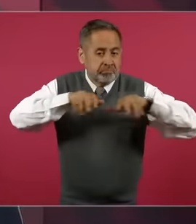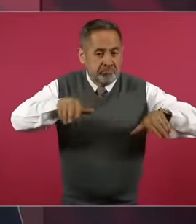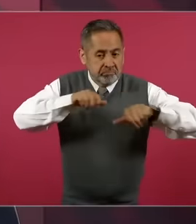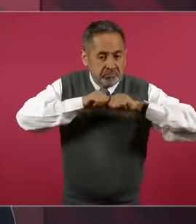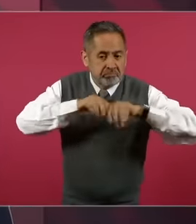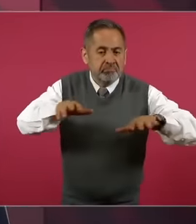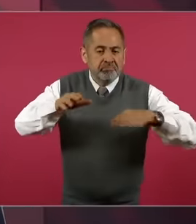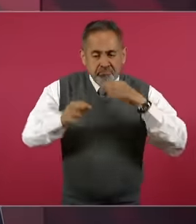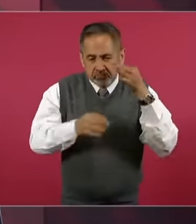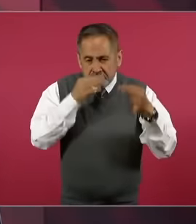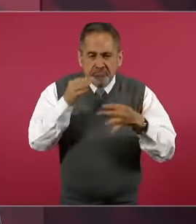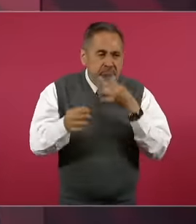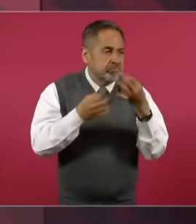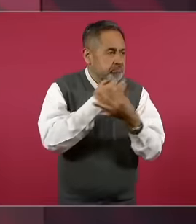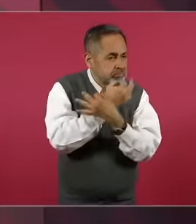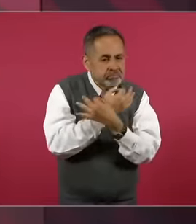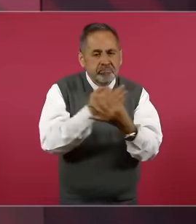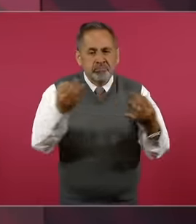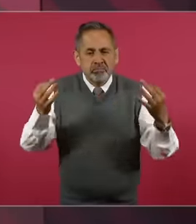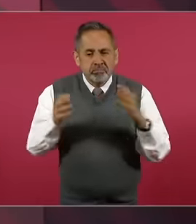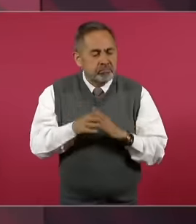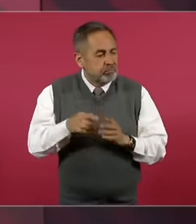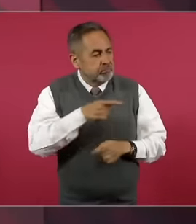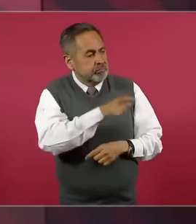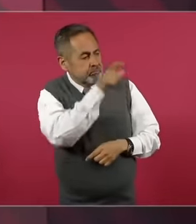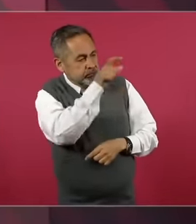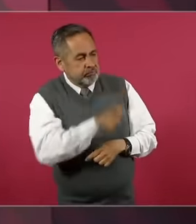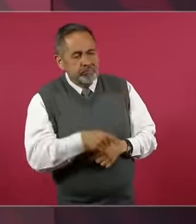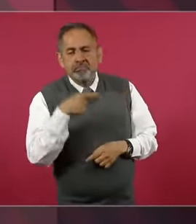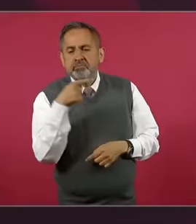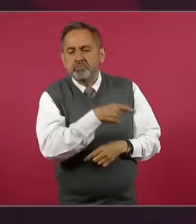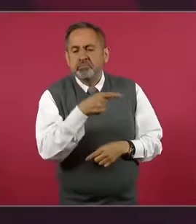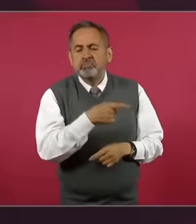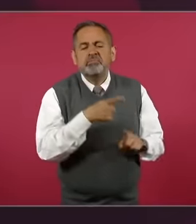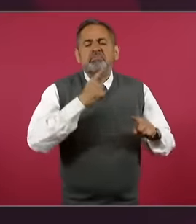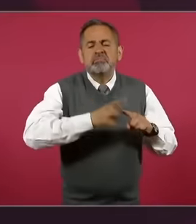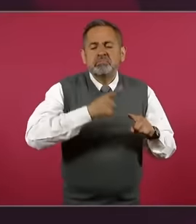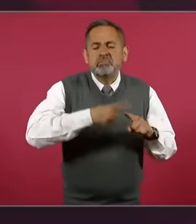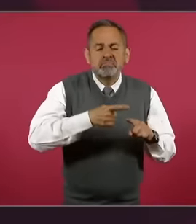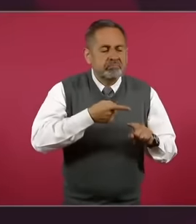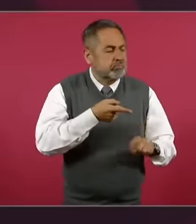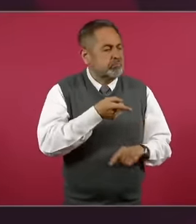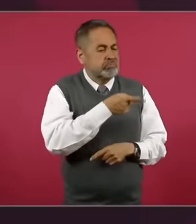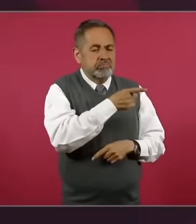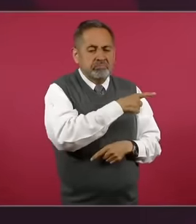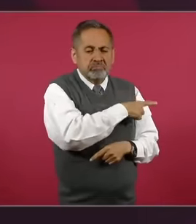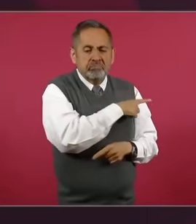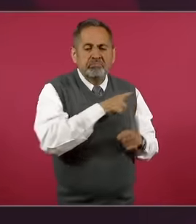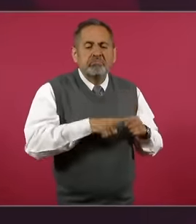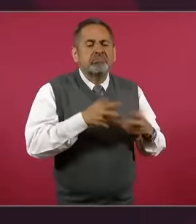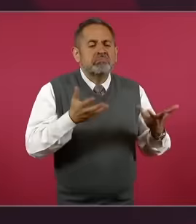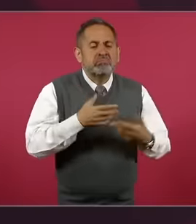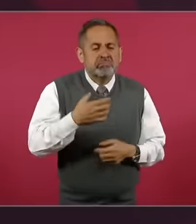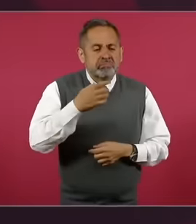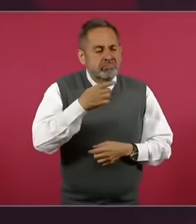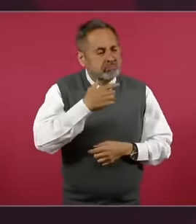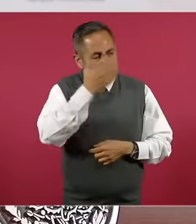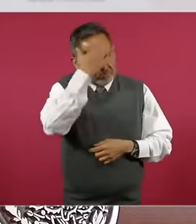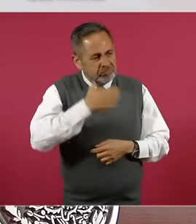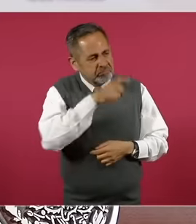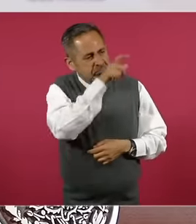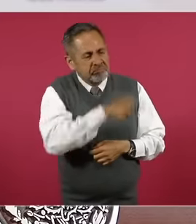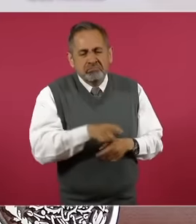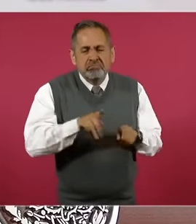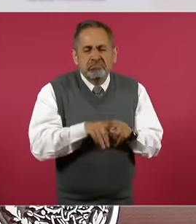difunda la trayectoria de todos los candidatos. Ojalá